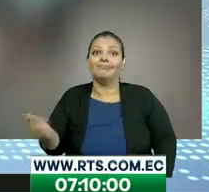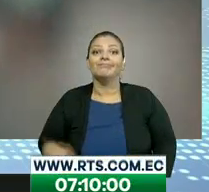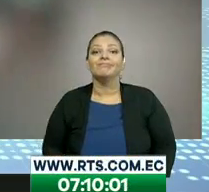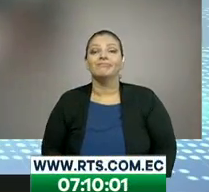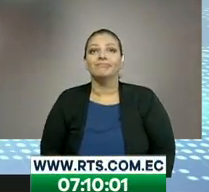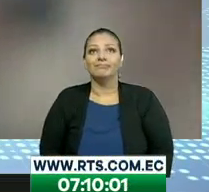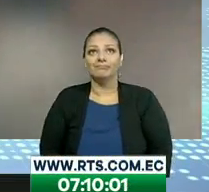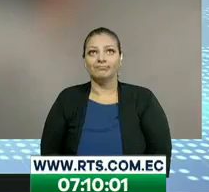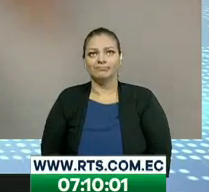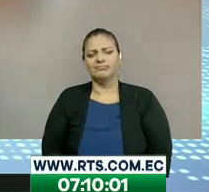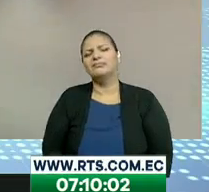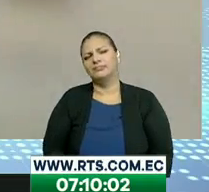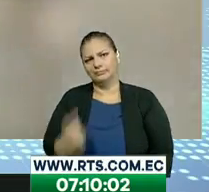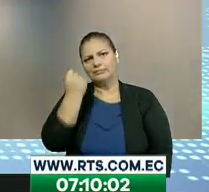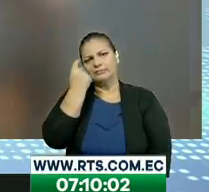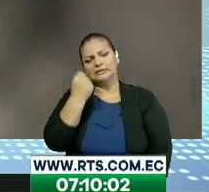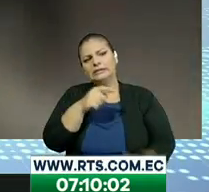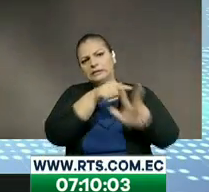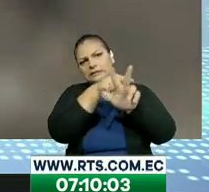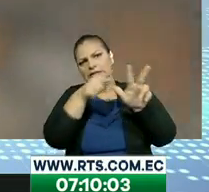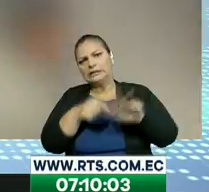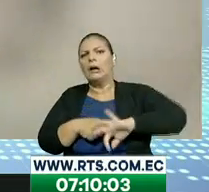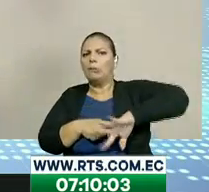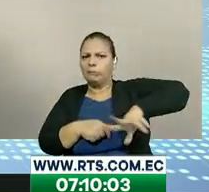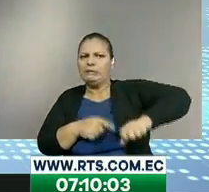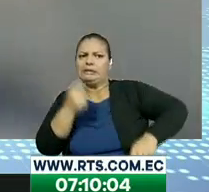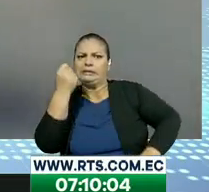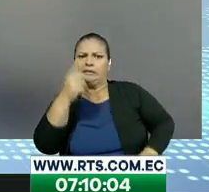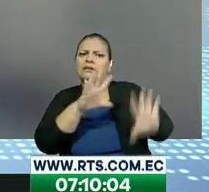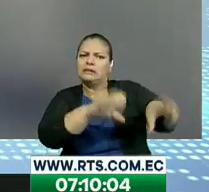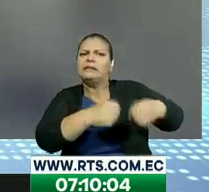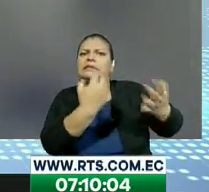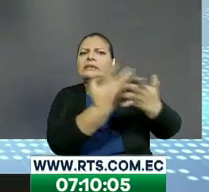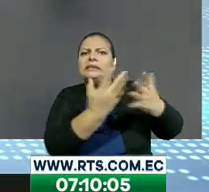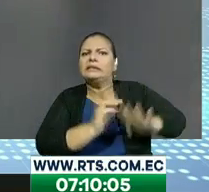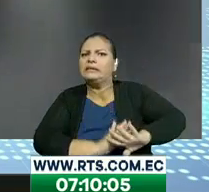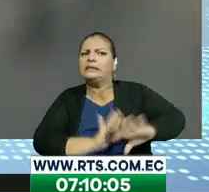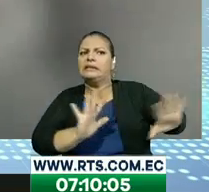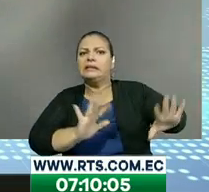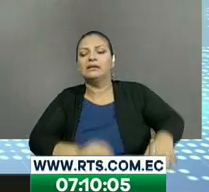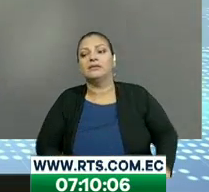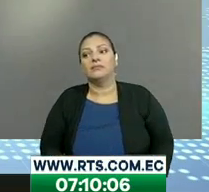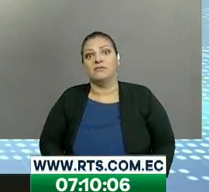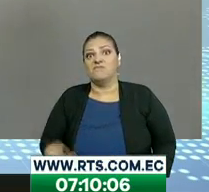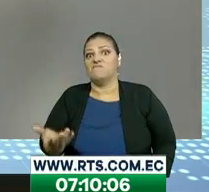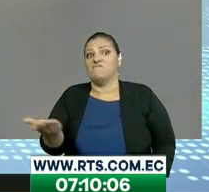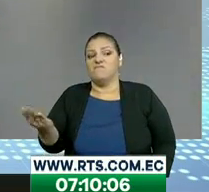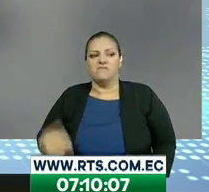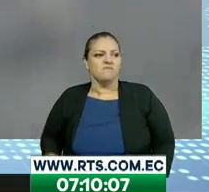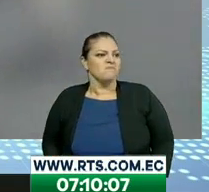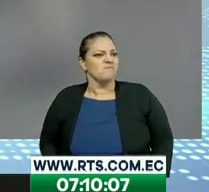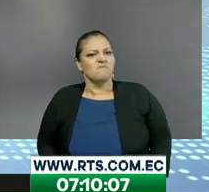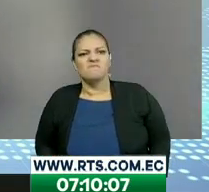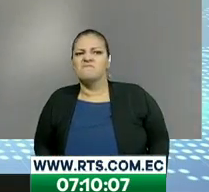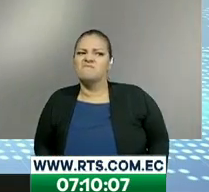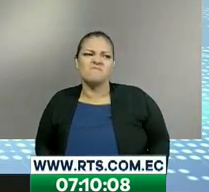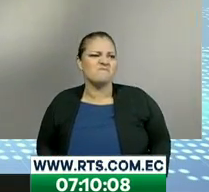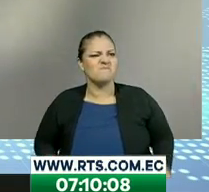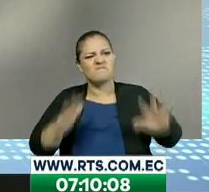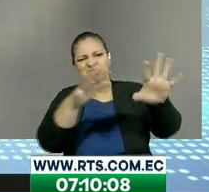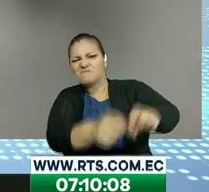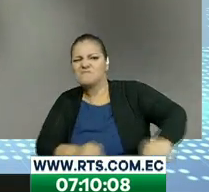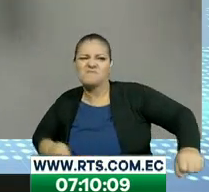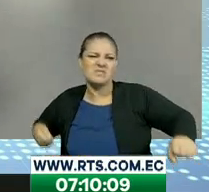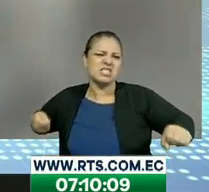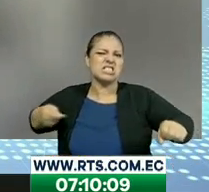hayan tenido antecedentes o de que hayan sido capturados luego de haber cometido un asalto o un robo,